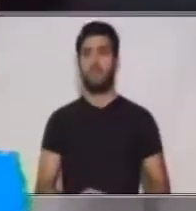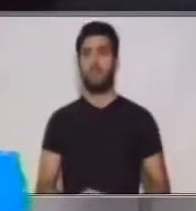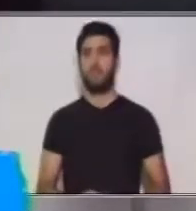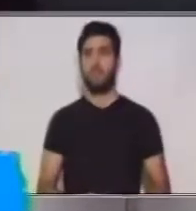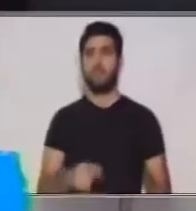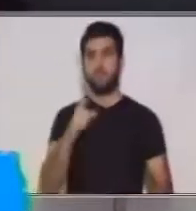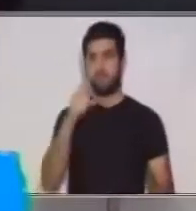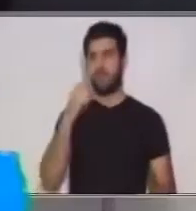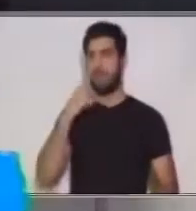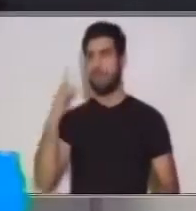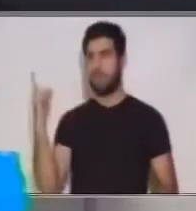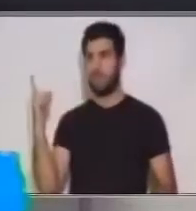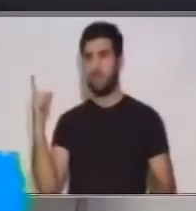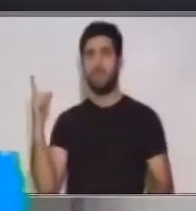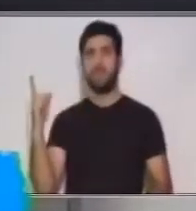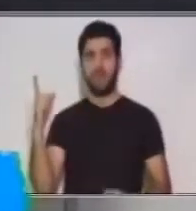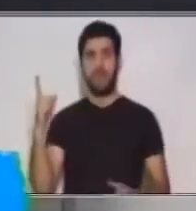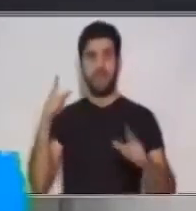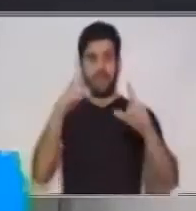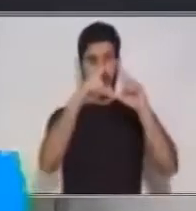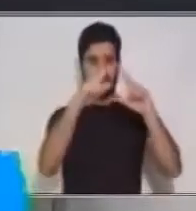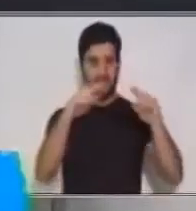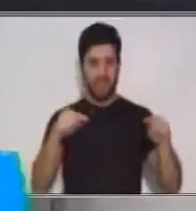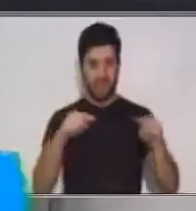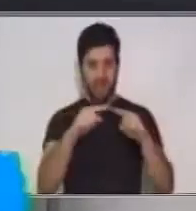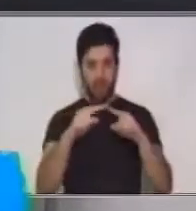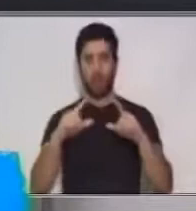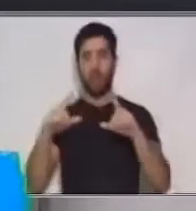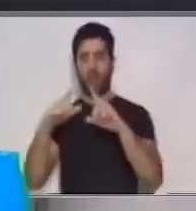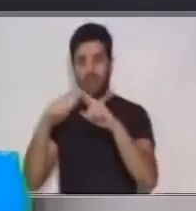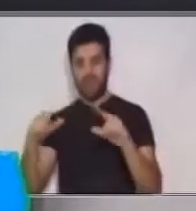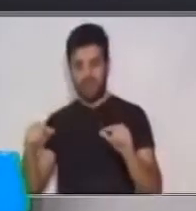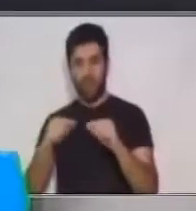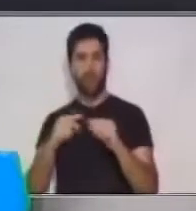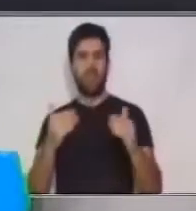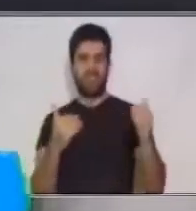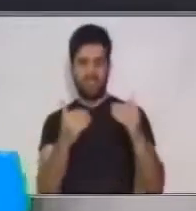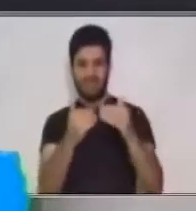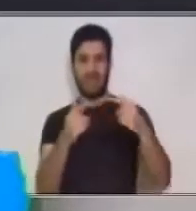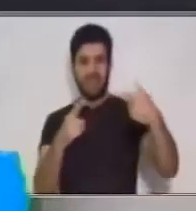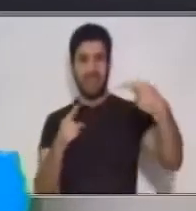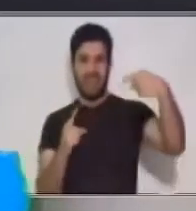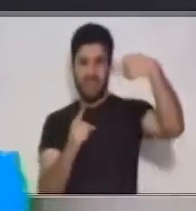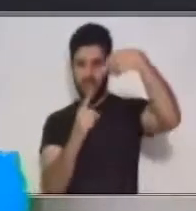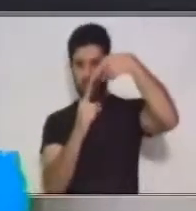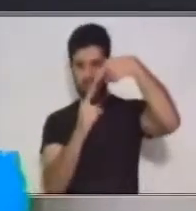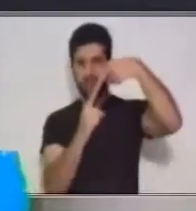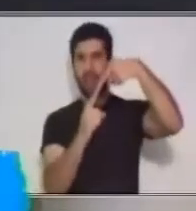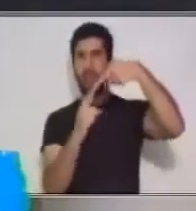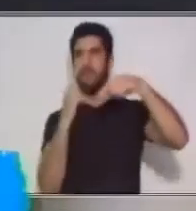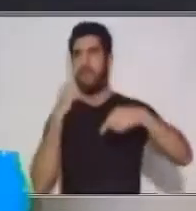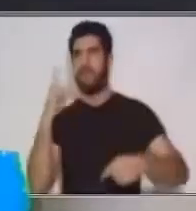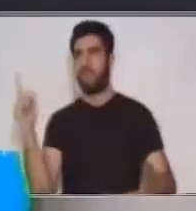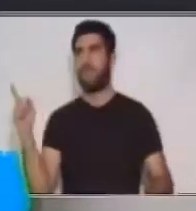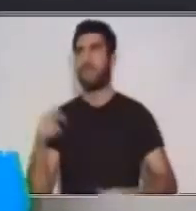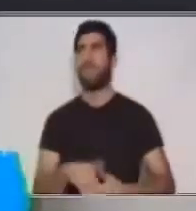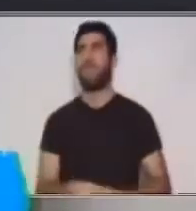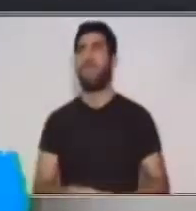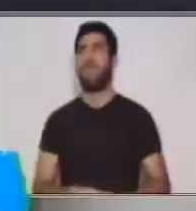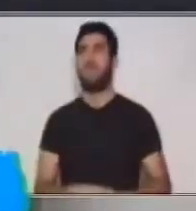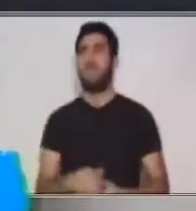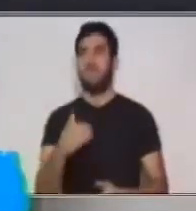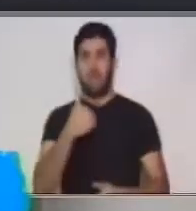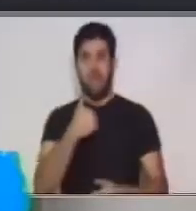Estos dos triángulos se encuentran pues bastante cerca uno del otro y podemos ver de que tienen